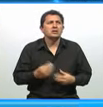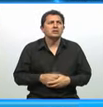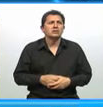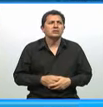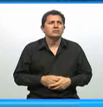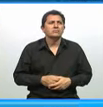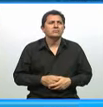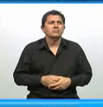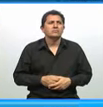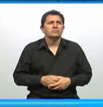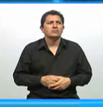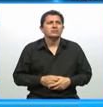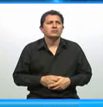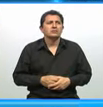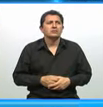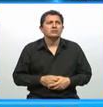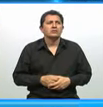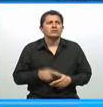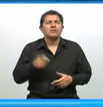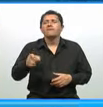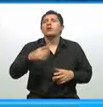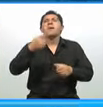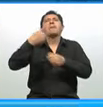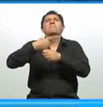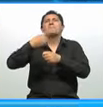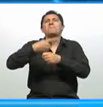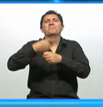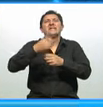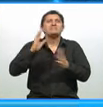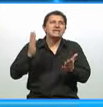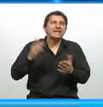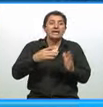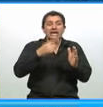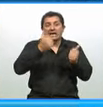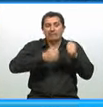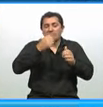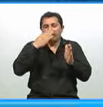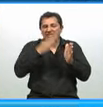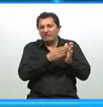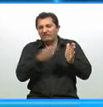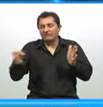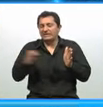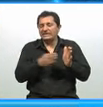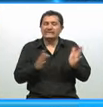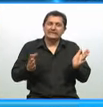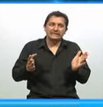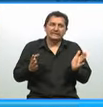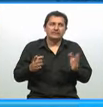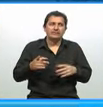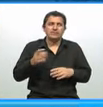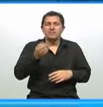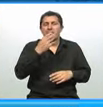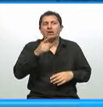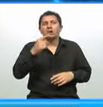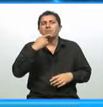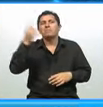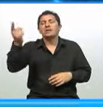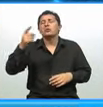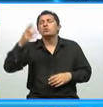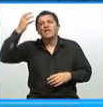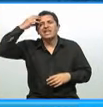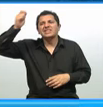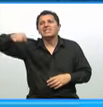Creo que tiene que ver con que no hay antecedentes en primera y con es una instancia final del campeonato. Y esto me parece que es una pregunta para que responda el presidente del Tribunal de